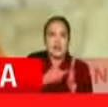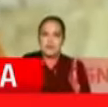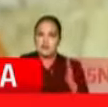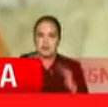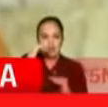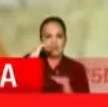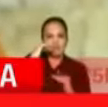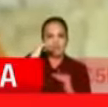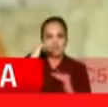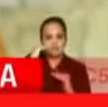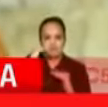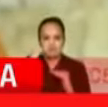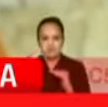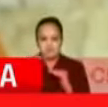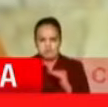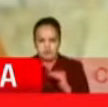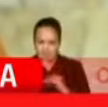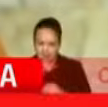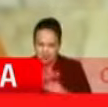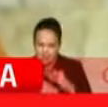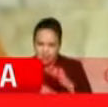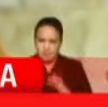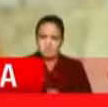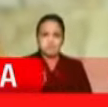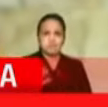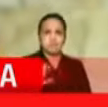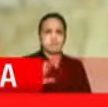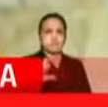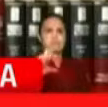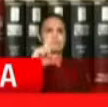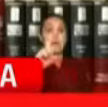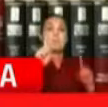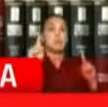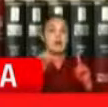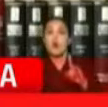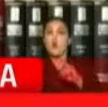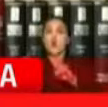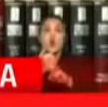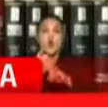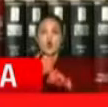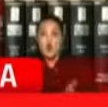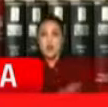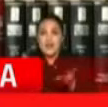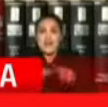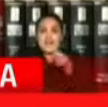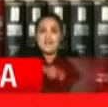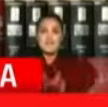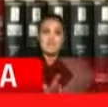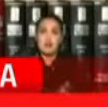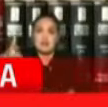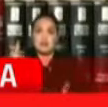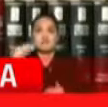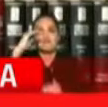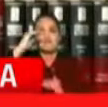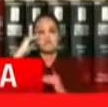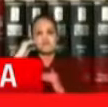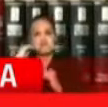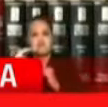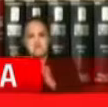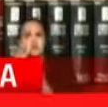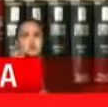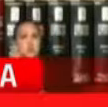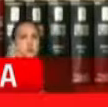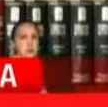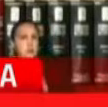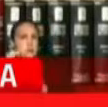asesino. Ya había dicho que era un comunista asesino en algún momento, en enero, en febrero también tuvo otro cruce, y finalmente en la tercera,